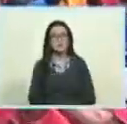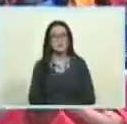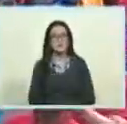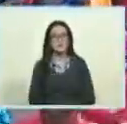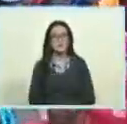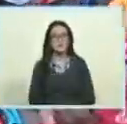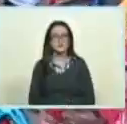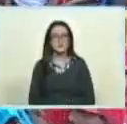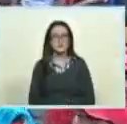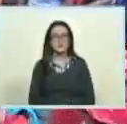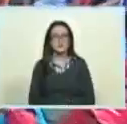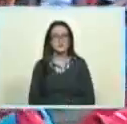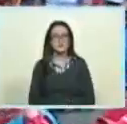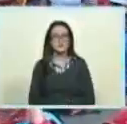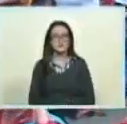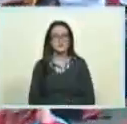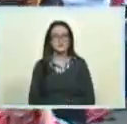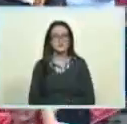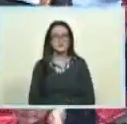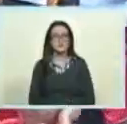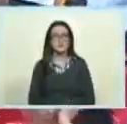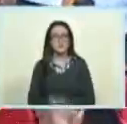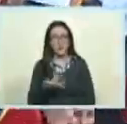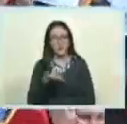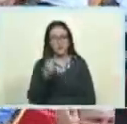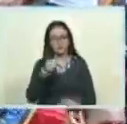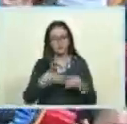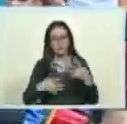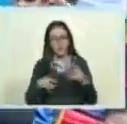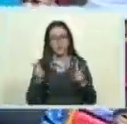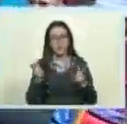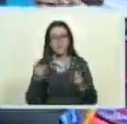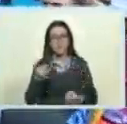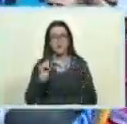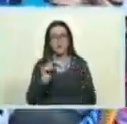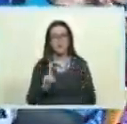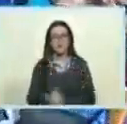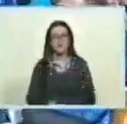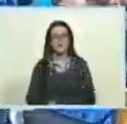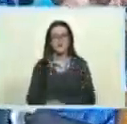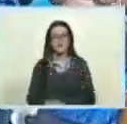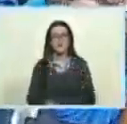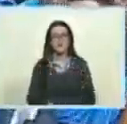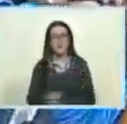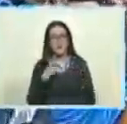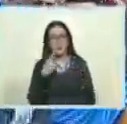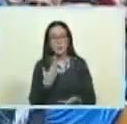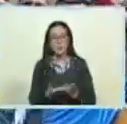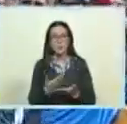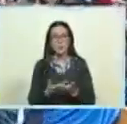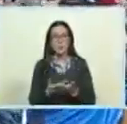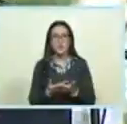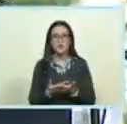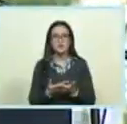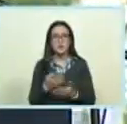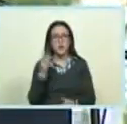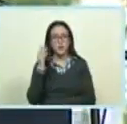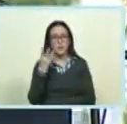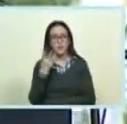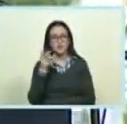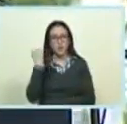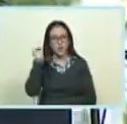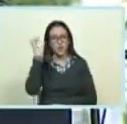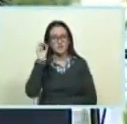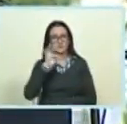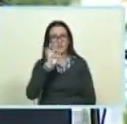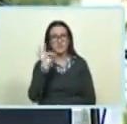¿Ok? Bueno, hay otros temas, Jennifer. Por favor, vamos a redondear la propuesta que nos traen del cuarto congreso de